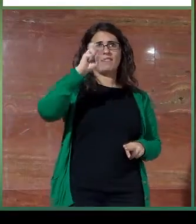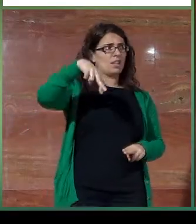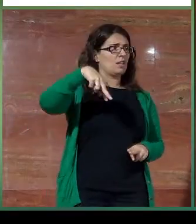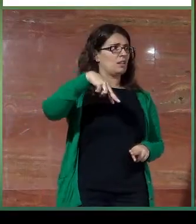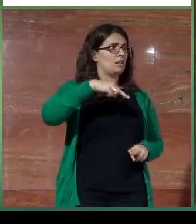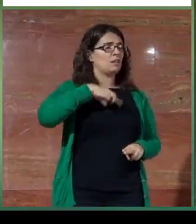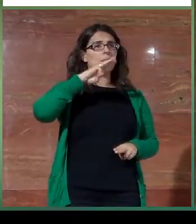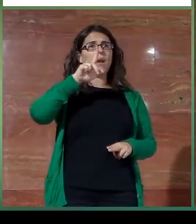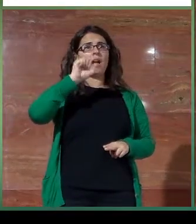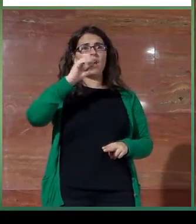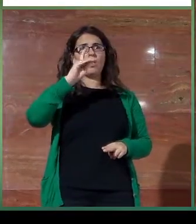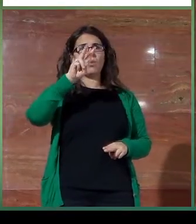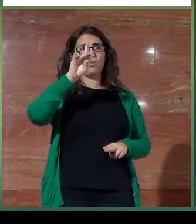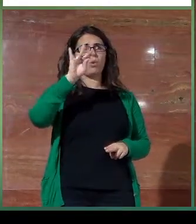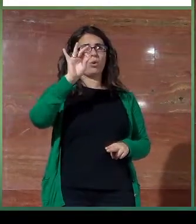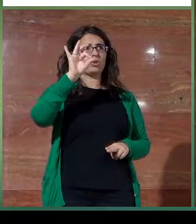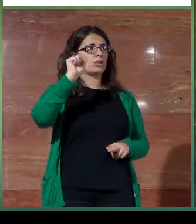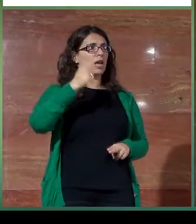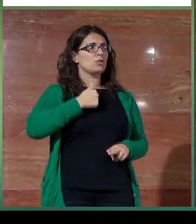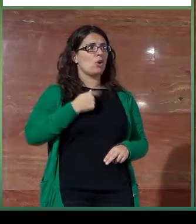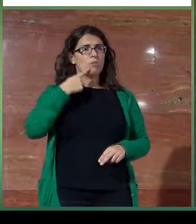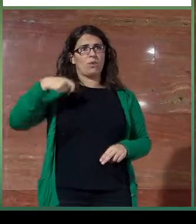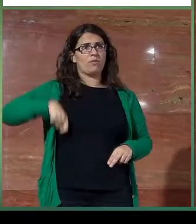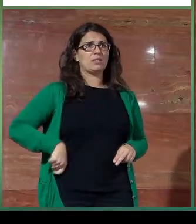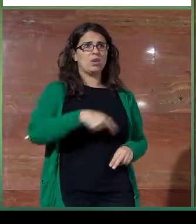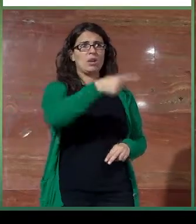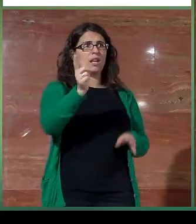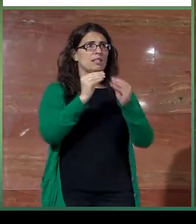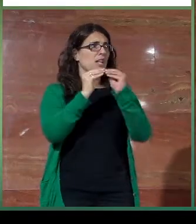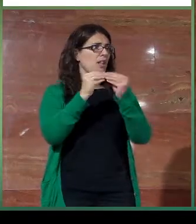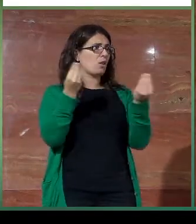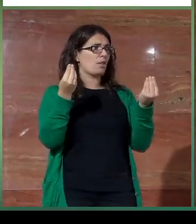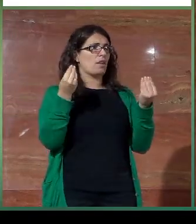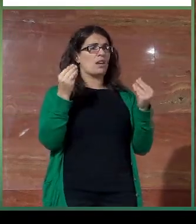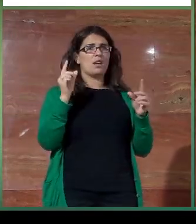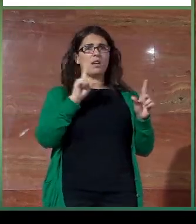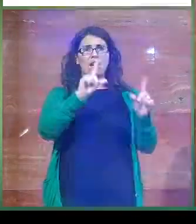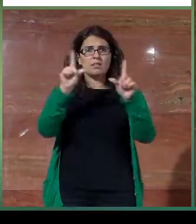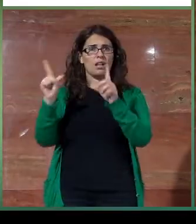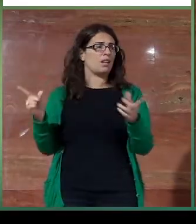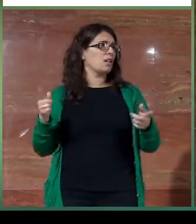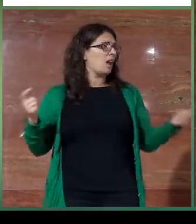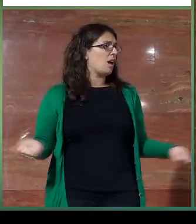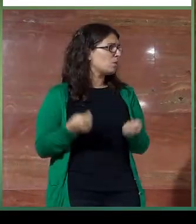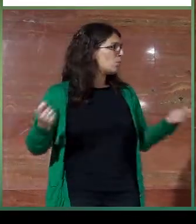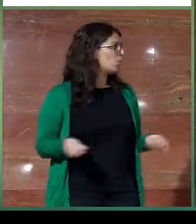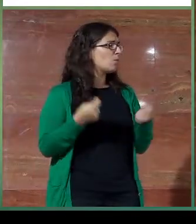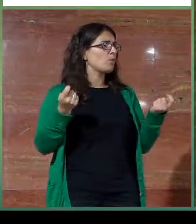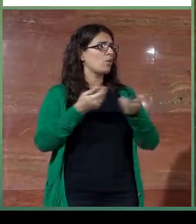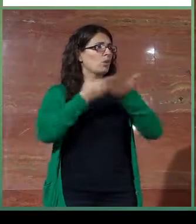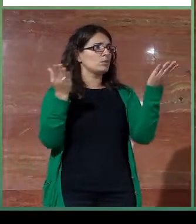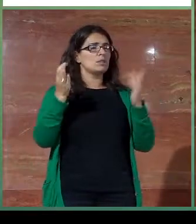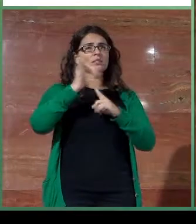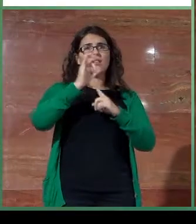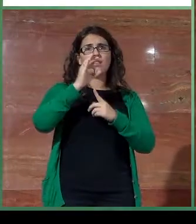Serafín Placa Dudosa, y soy un profesional de la instalación de cartelería, anuncios, todo lo que es un poco la señalización